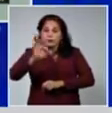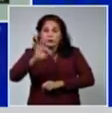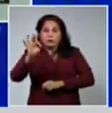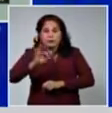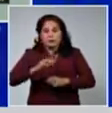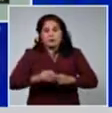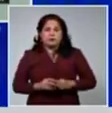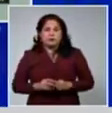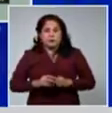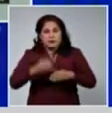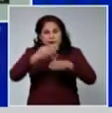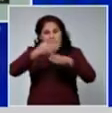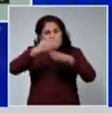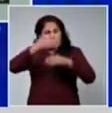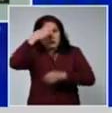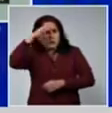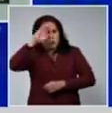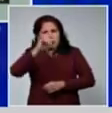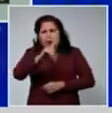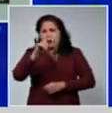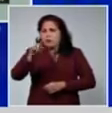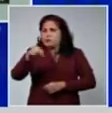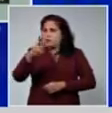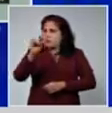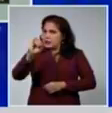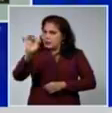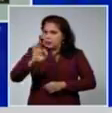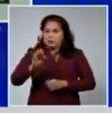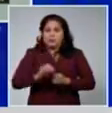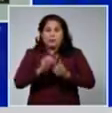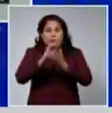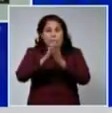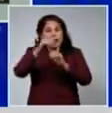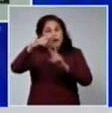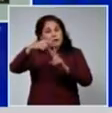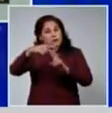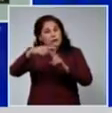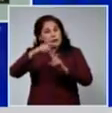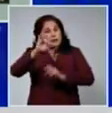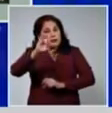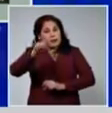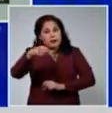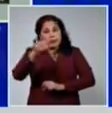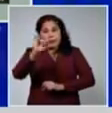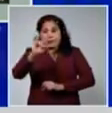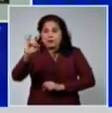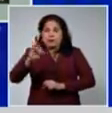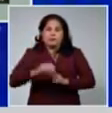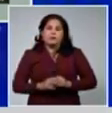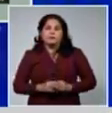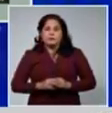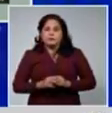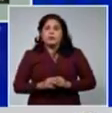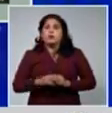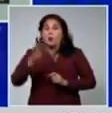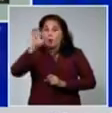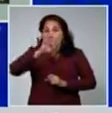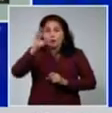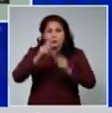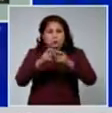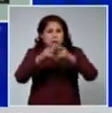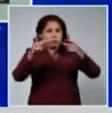santiago como lo hizo conocer las danzas con el 7.7 se ha valorado